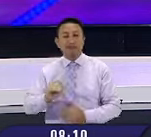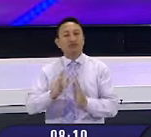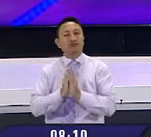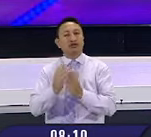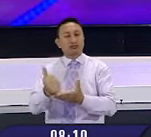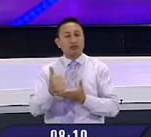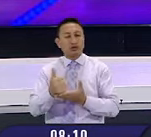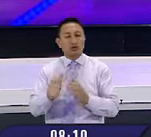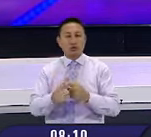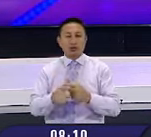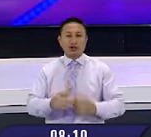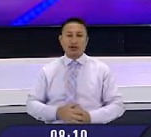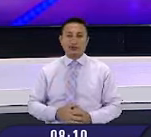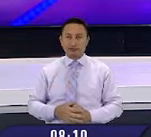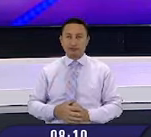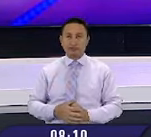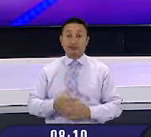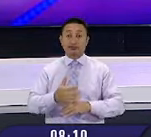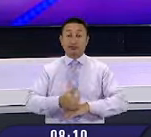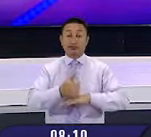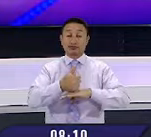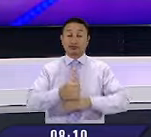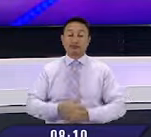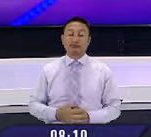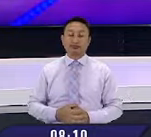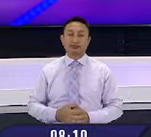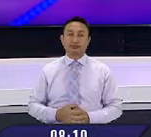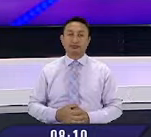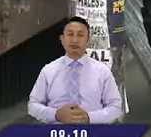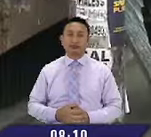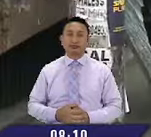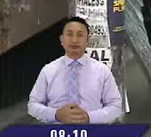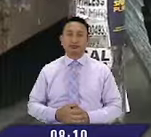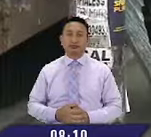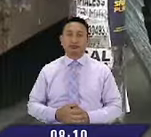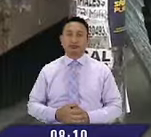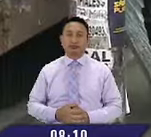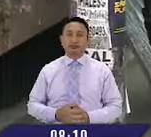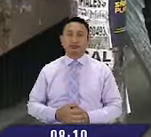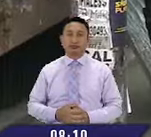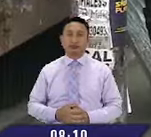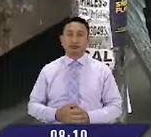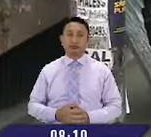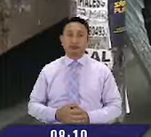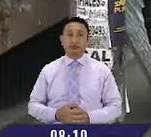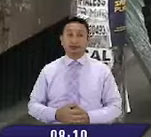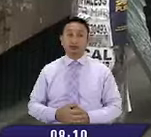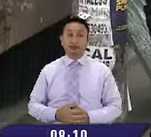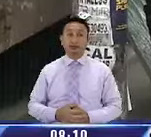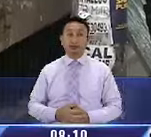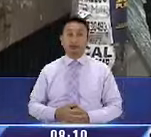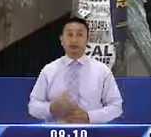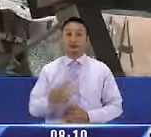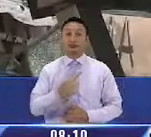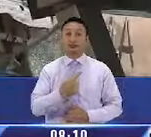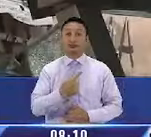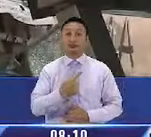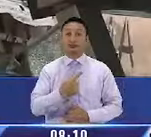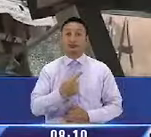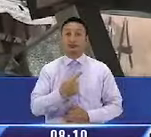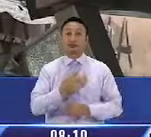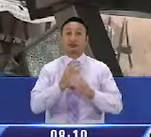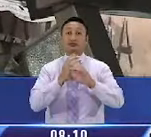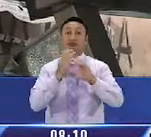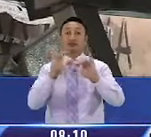la reparación urgente a las autoridades competentes. Haz Así quedó la parada de transporte público